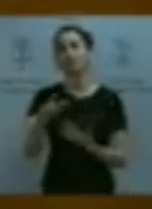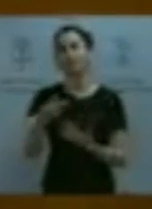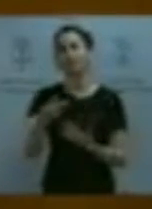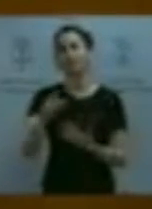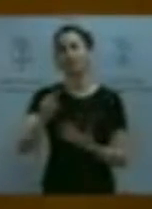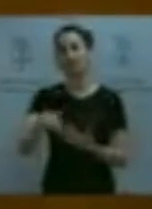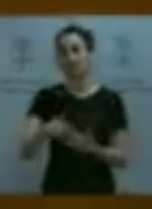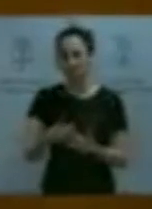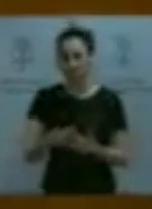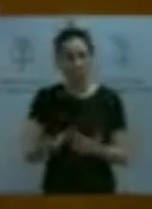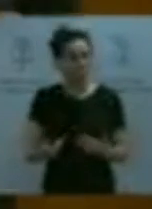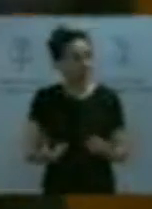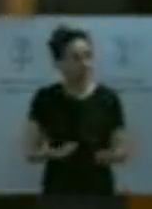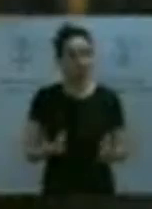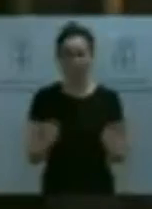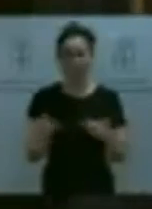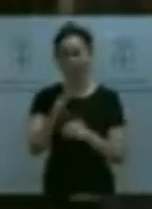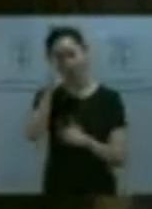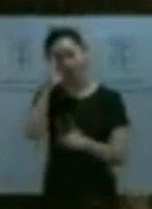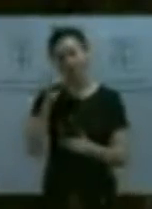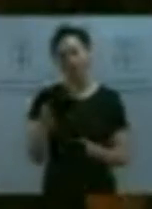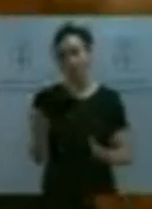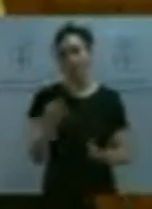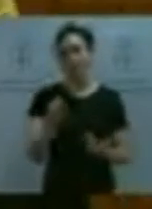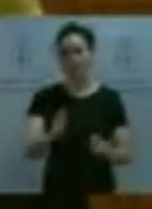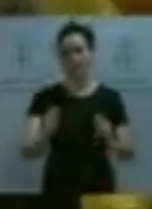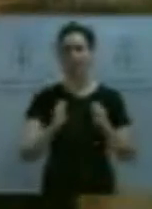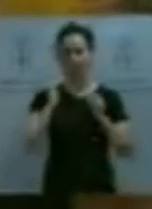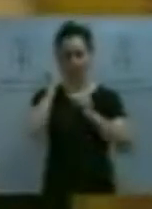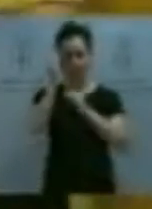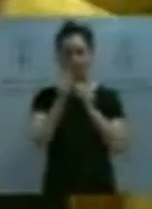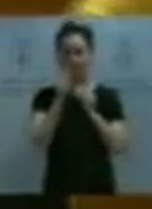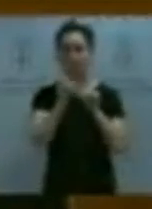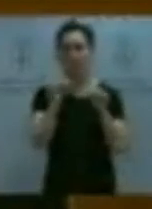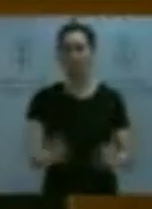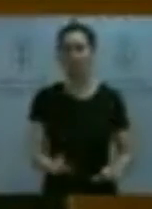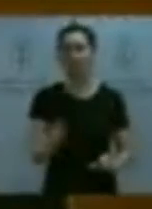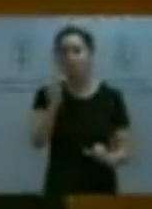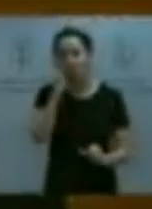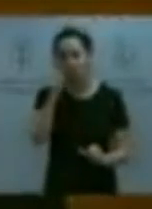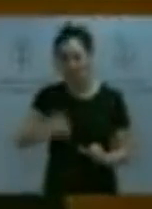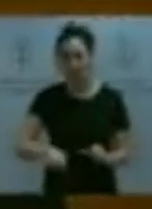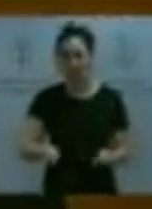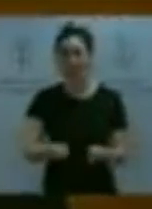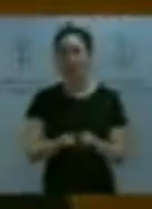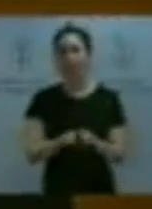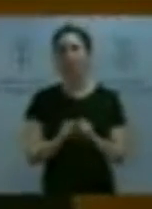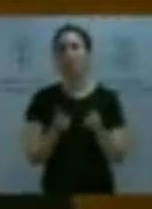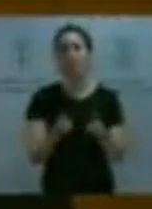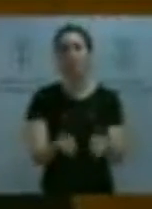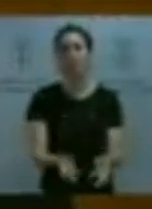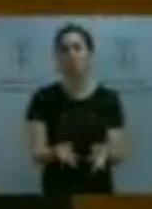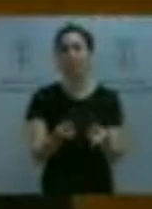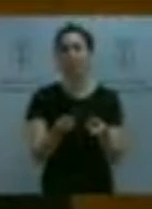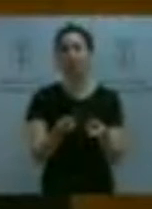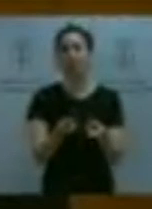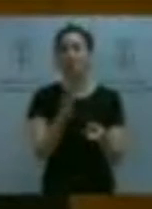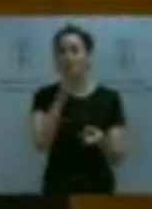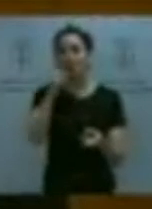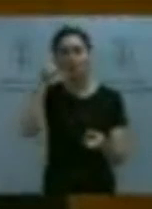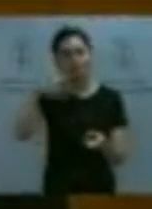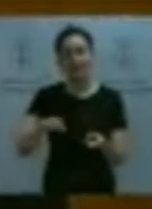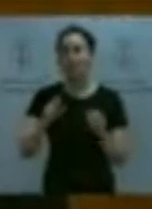hacer reflexionar sobre el modelo turístico que tenemos. No dejarnos llevar por unas cifras de un turismo que evidentemente está creciendo en Asturias y en el mundo, eso no es ninguna novedad y ninguna